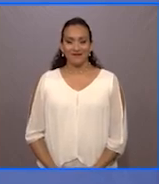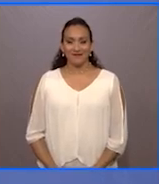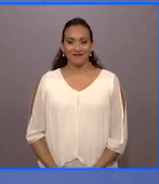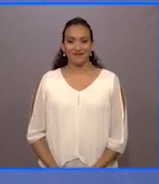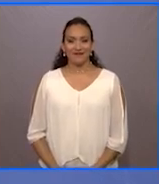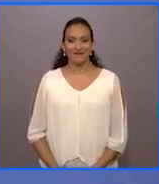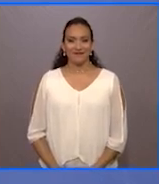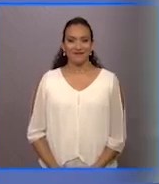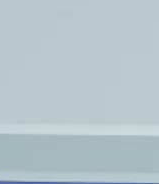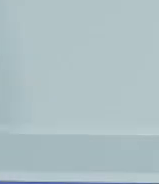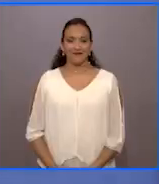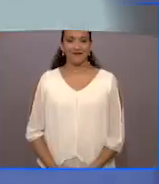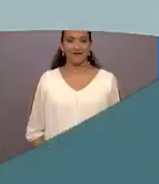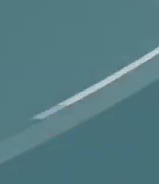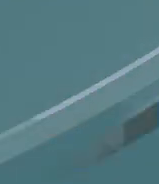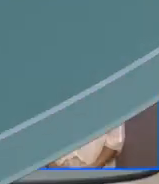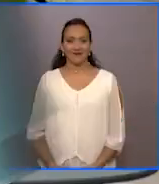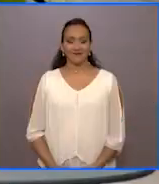Murillo.